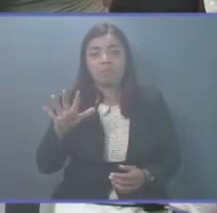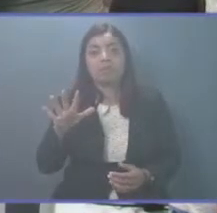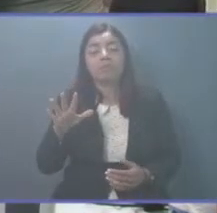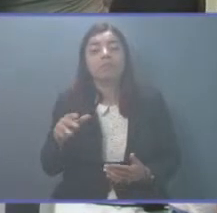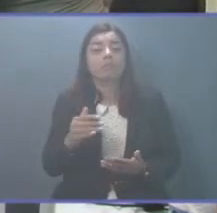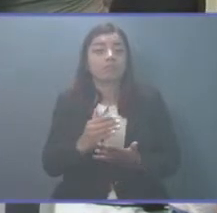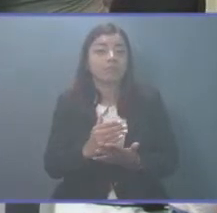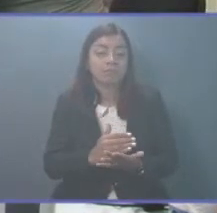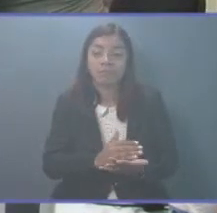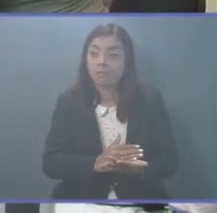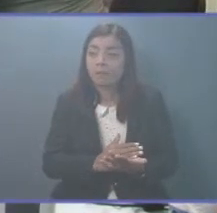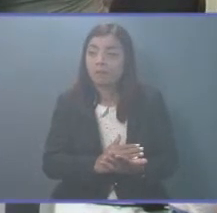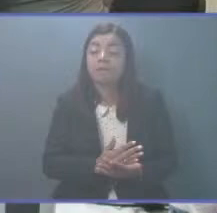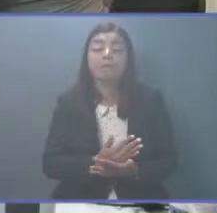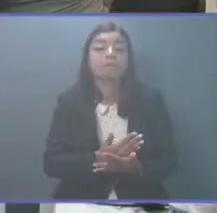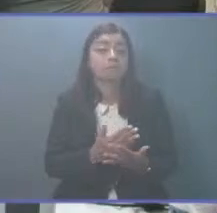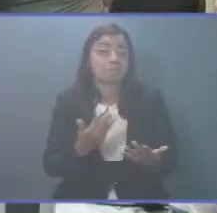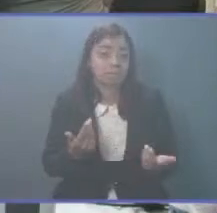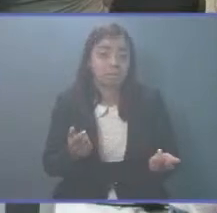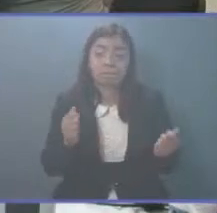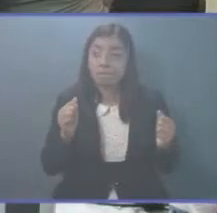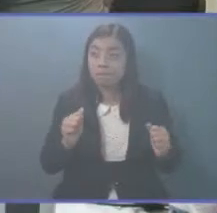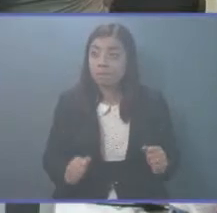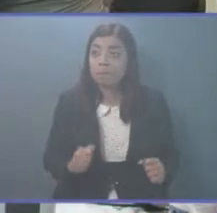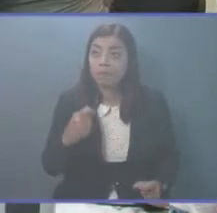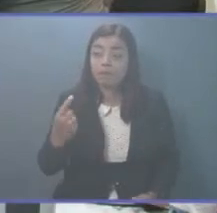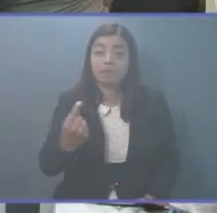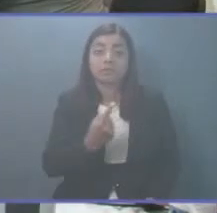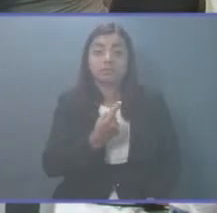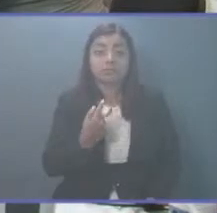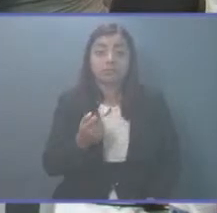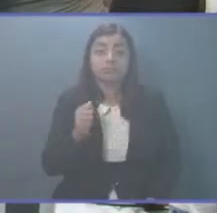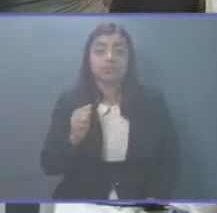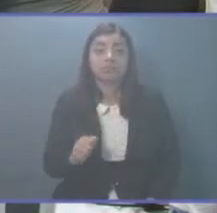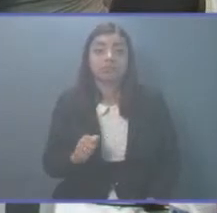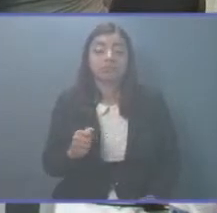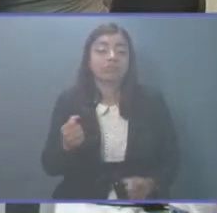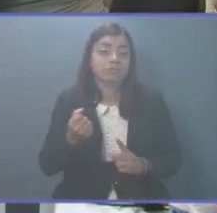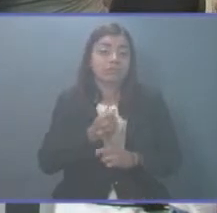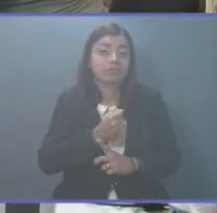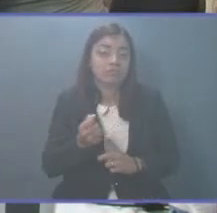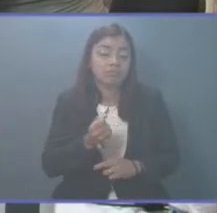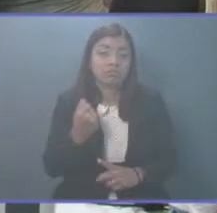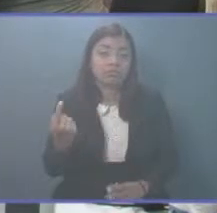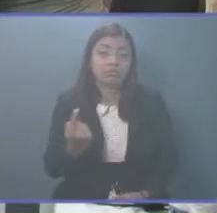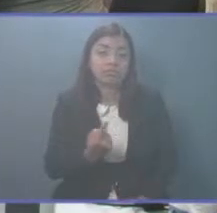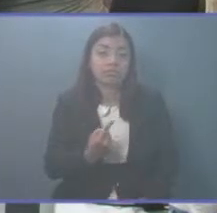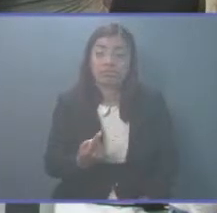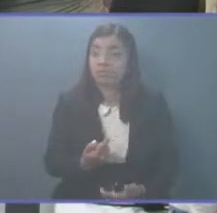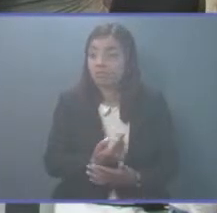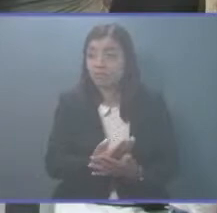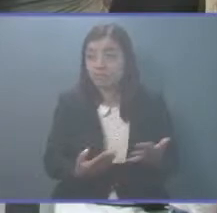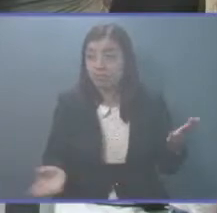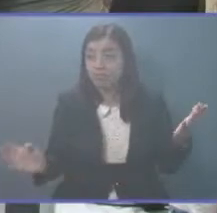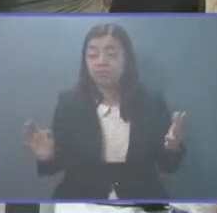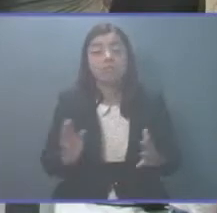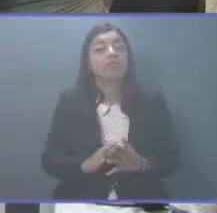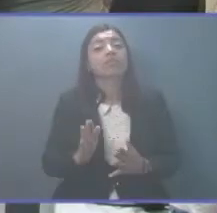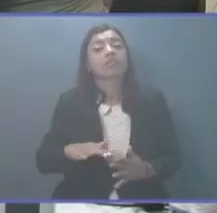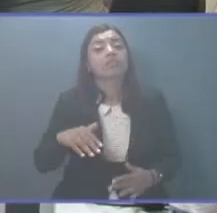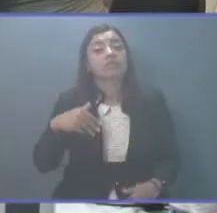referencia a dice que cuando se recibe, cuando hay amenaza, cuando haya violencia contra familia, etcétera.